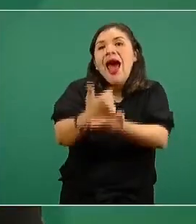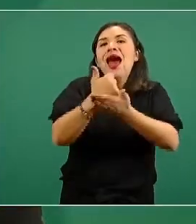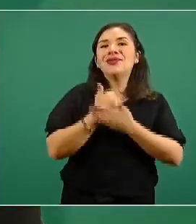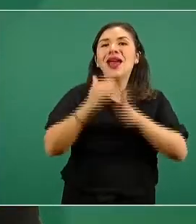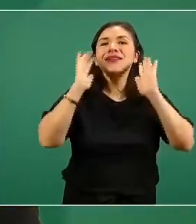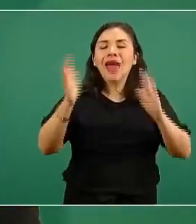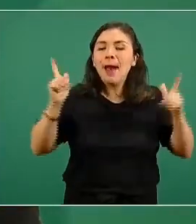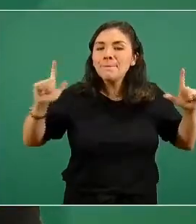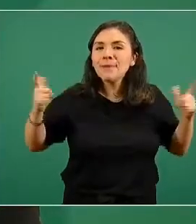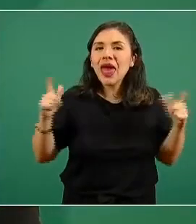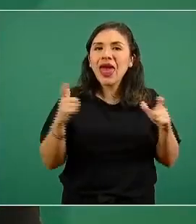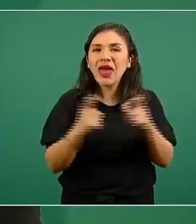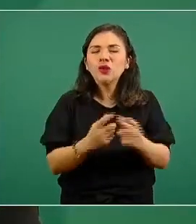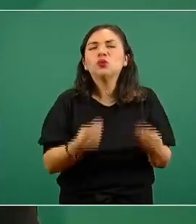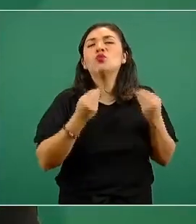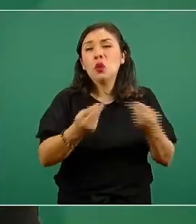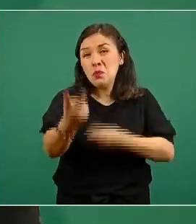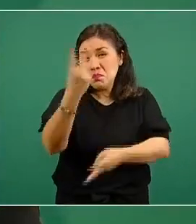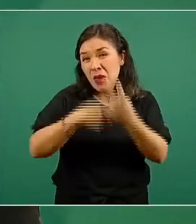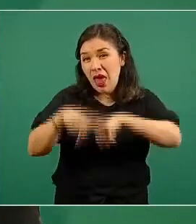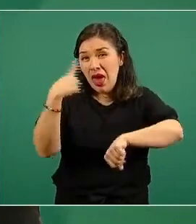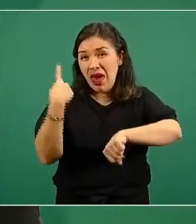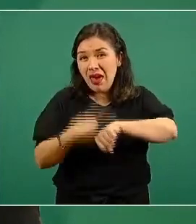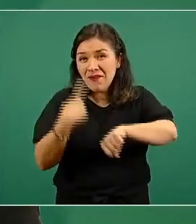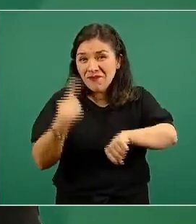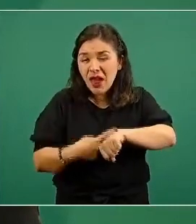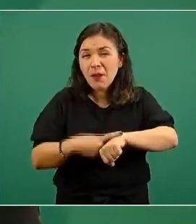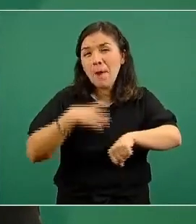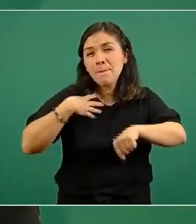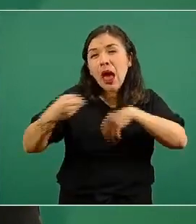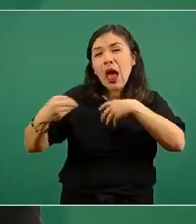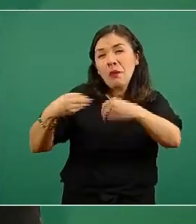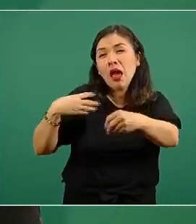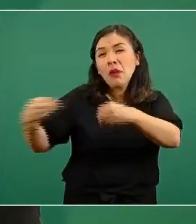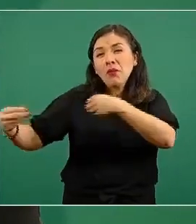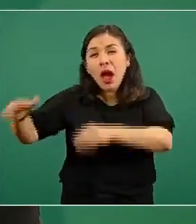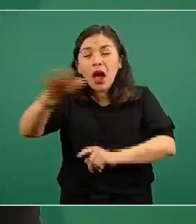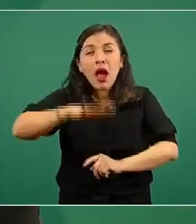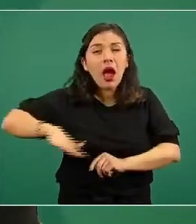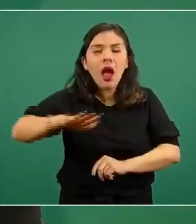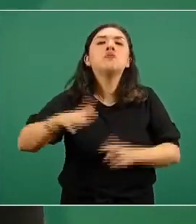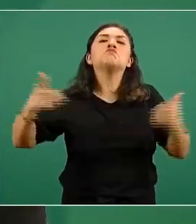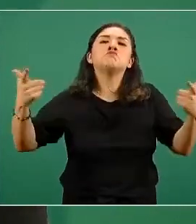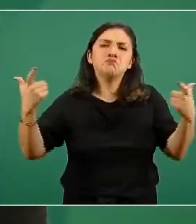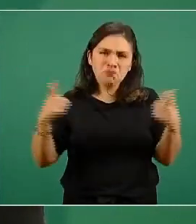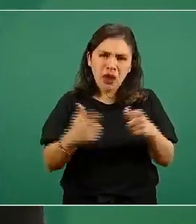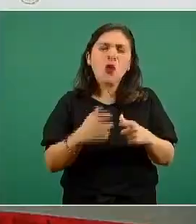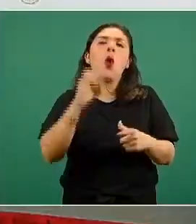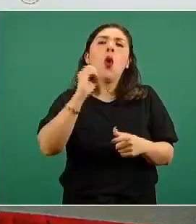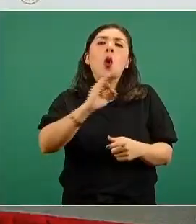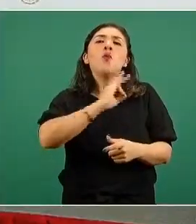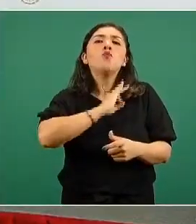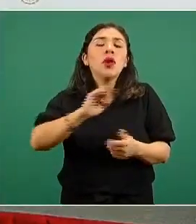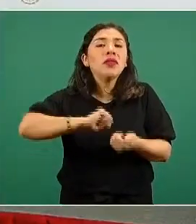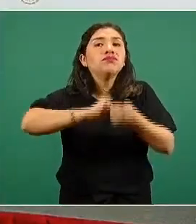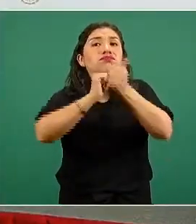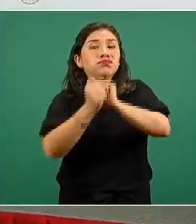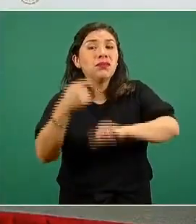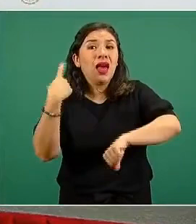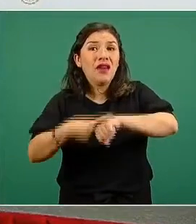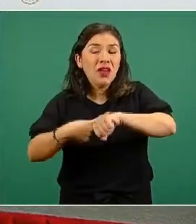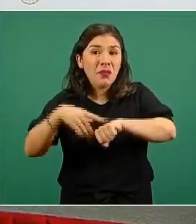a disminuir la cantidad de personas infectadas, susceptibles a